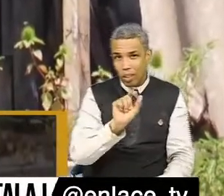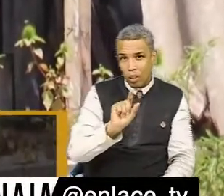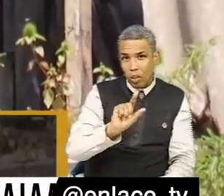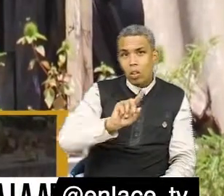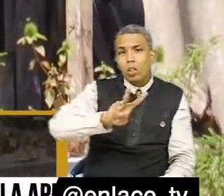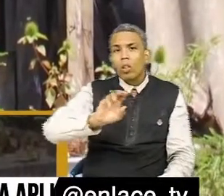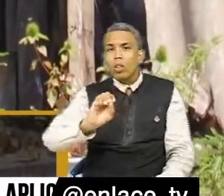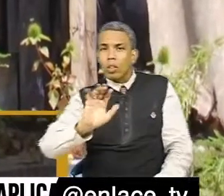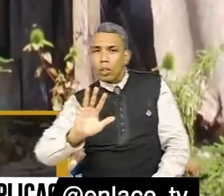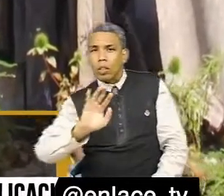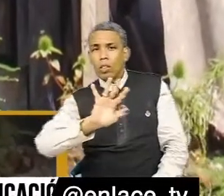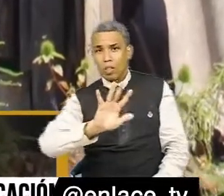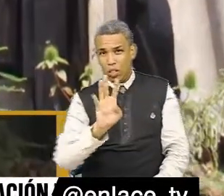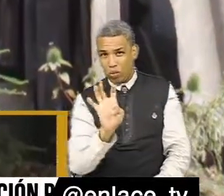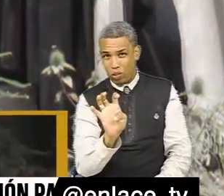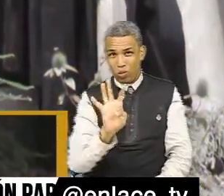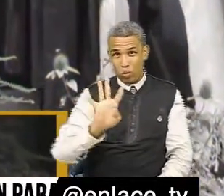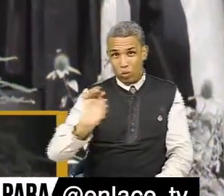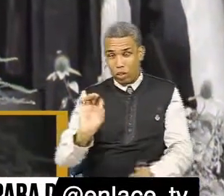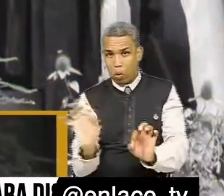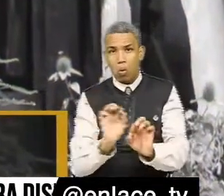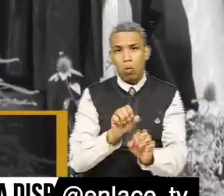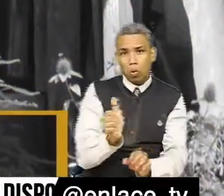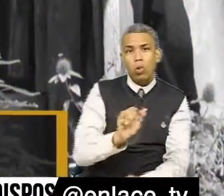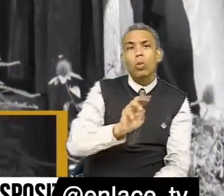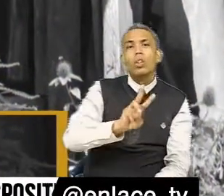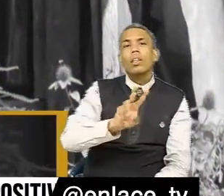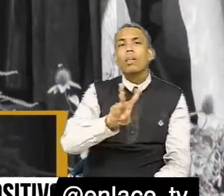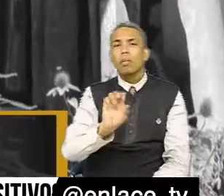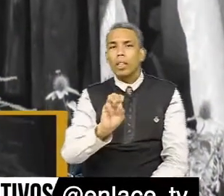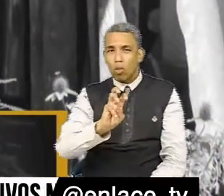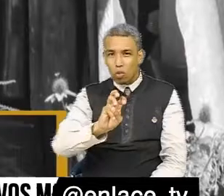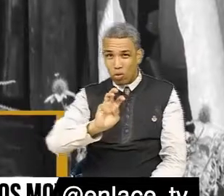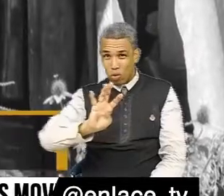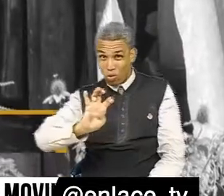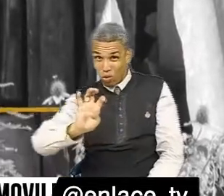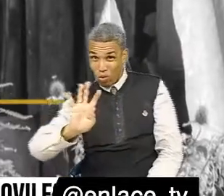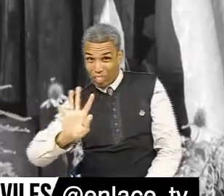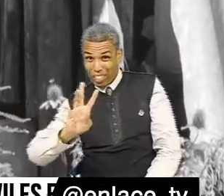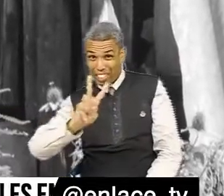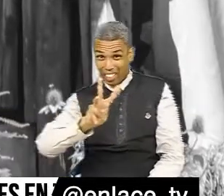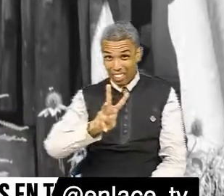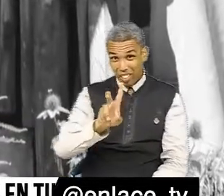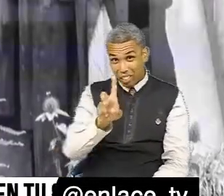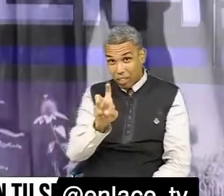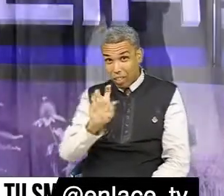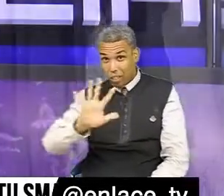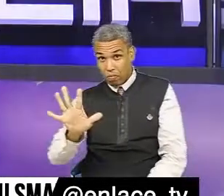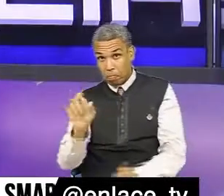5 59 40 cual 3 20 8 95 36 55